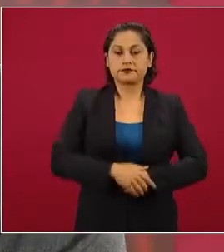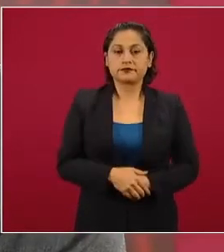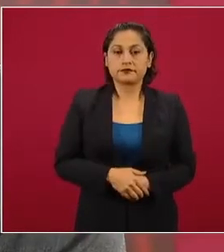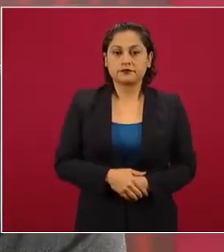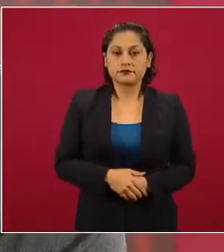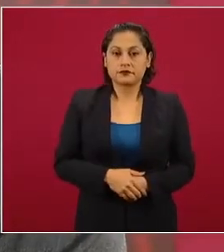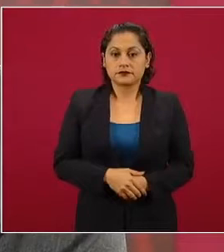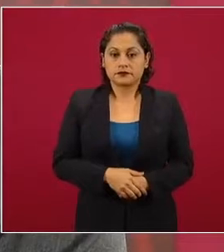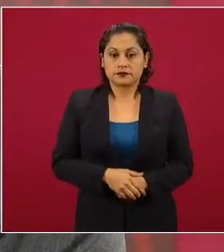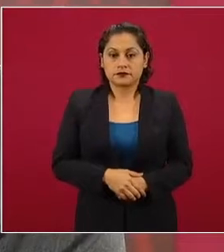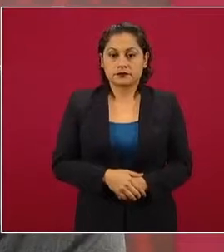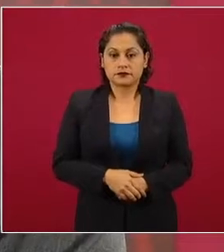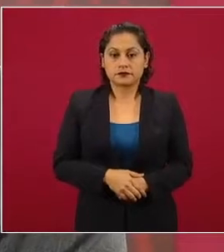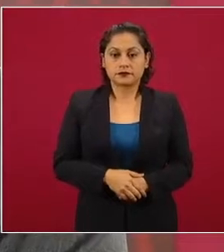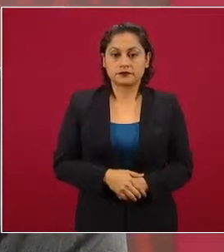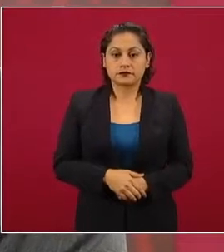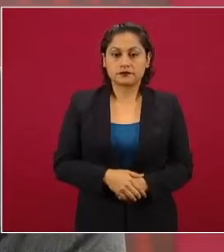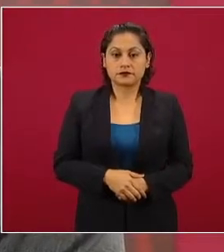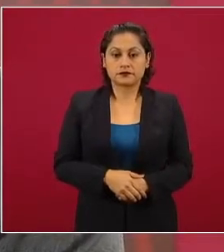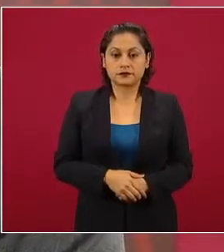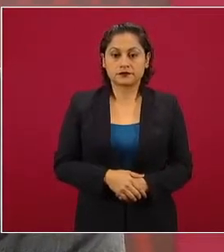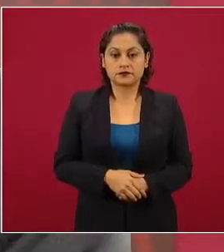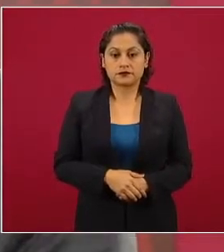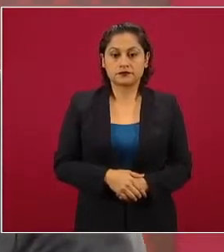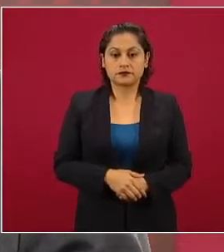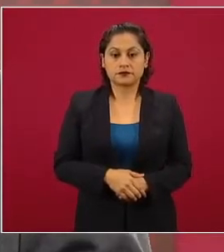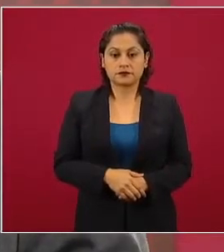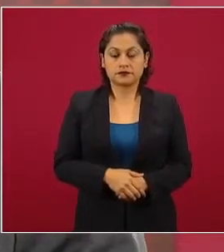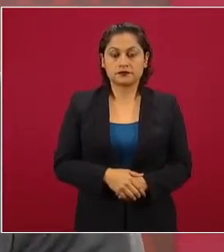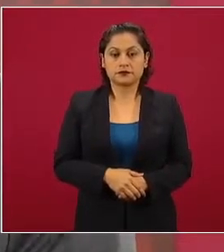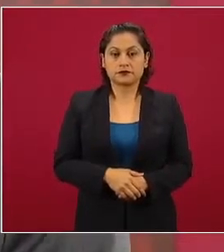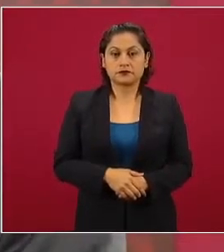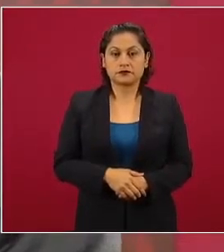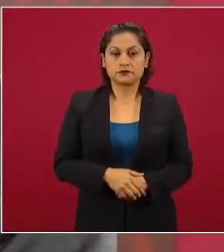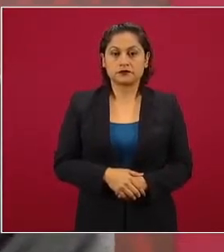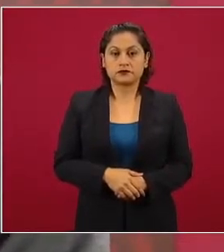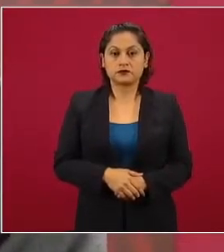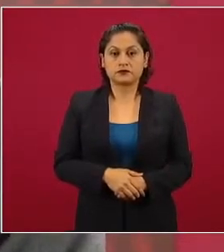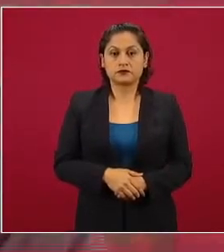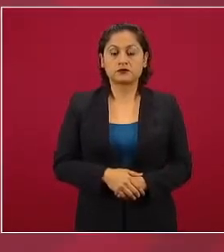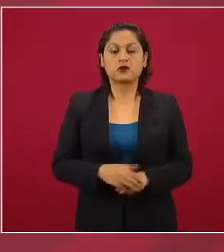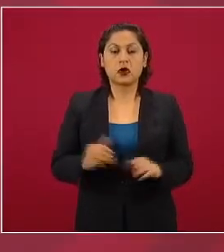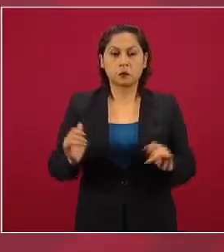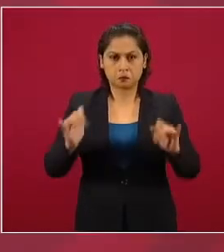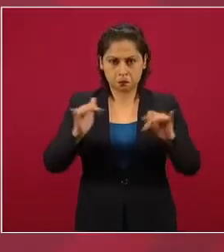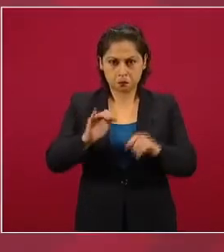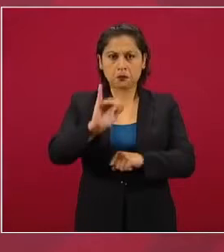Va a ser presencial, guardada a distancia, es un homenaje,